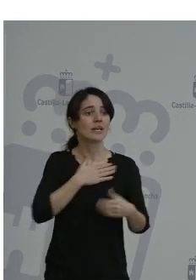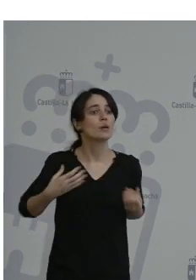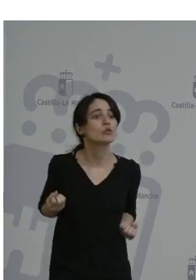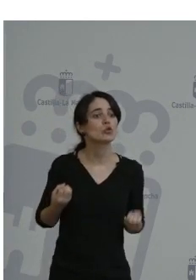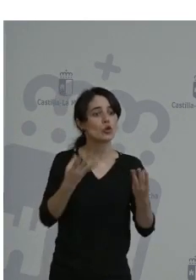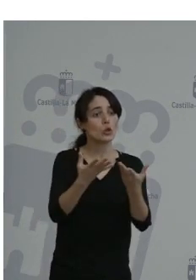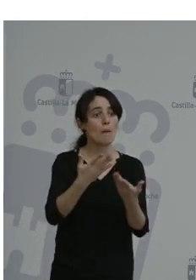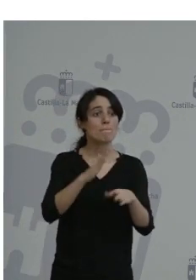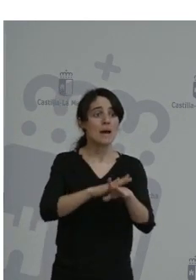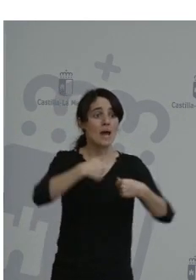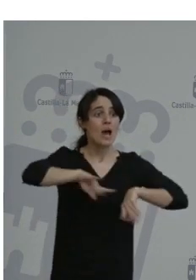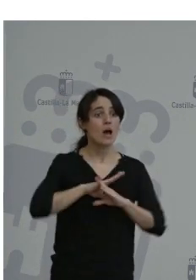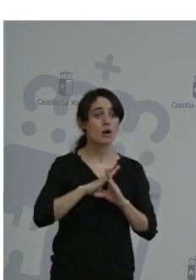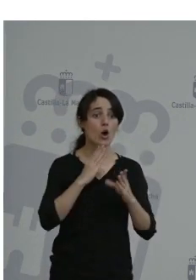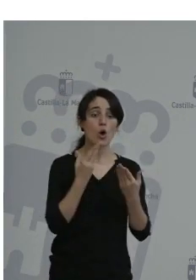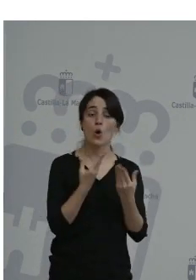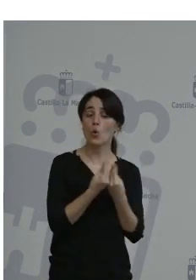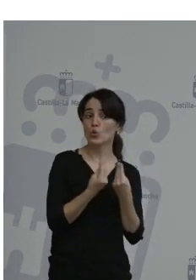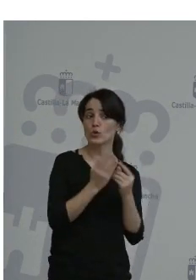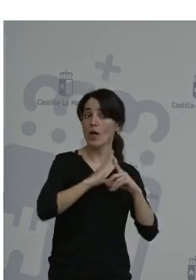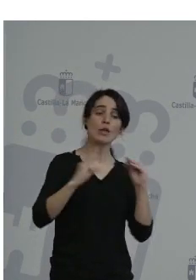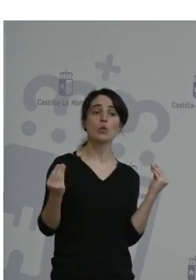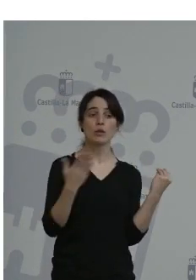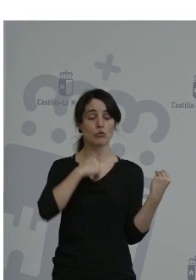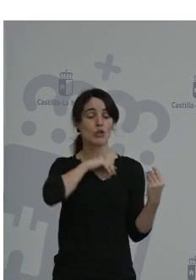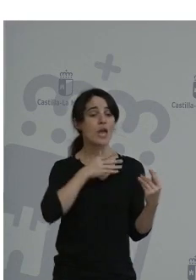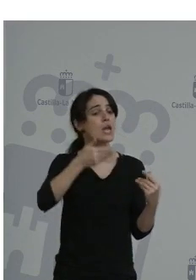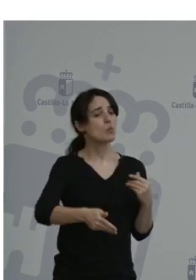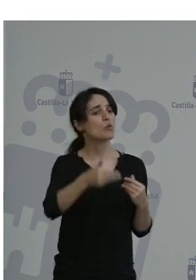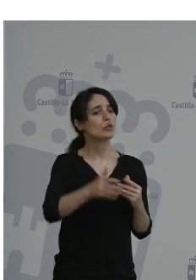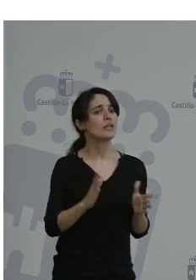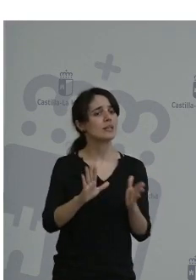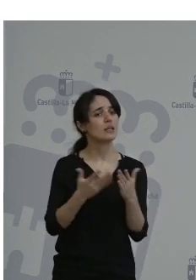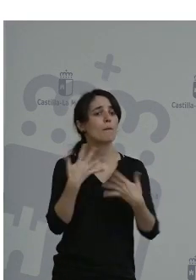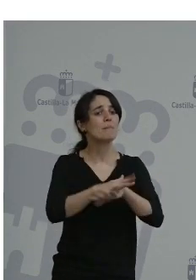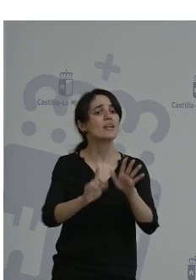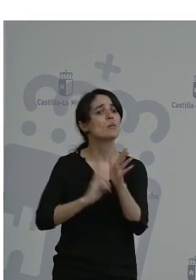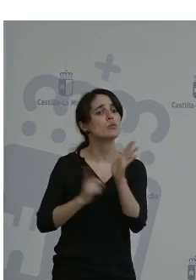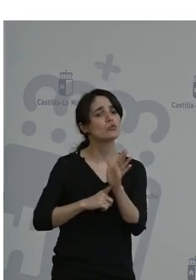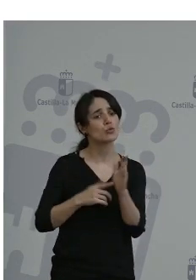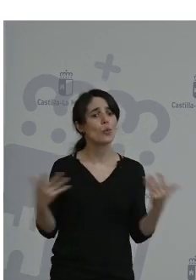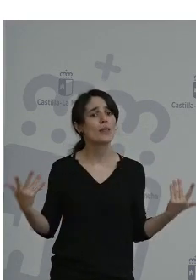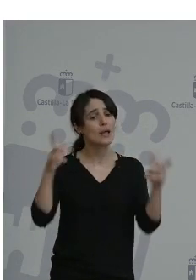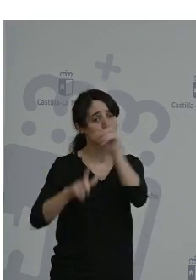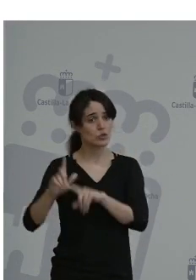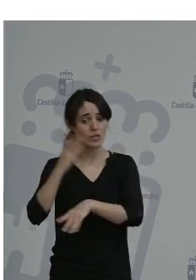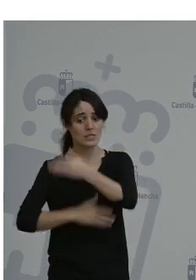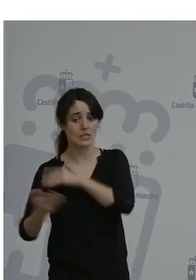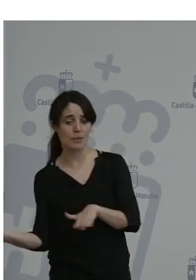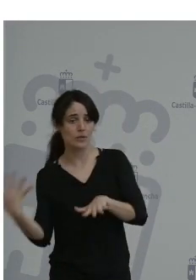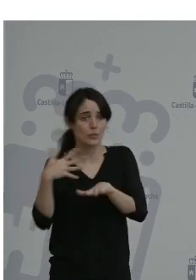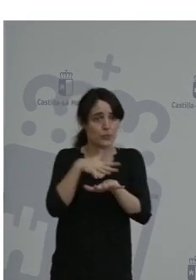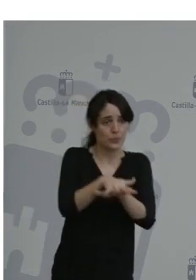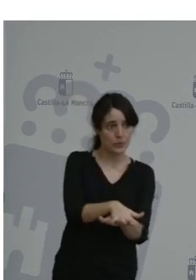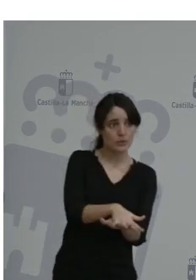es para la Junta de Andalucía la plena inclusión de las personas con discapacidad os informo que en estos momentos nuestra dirección